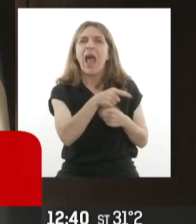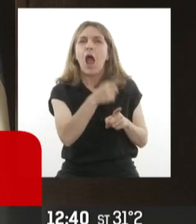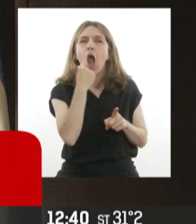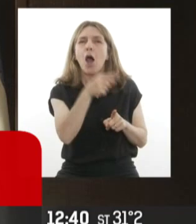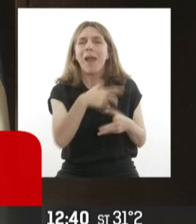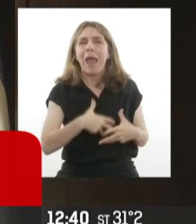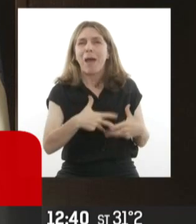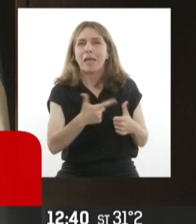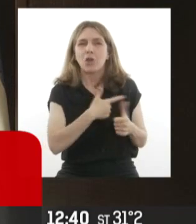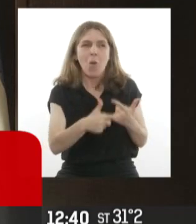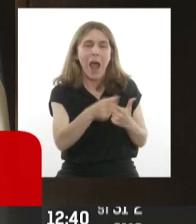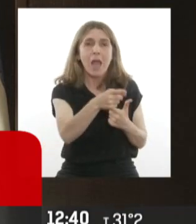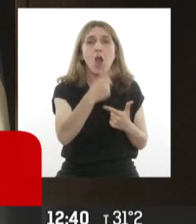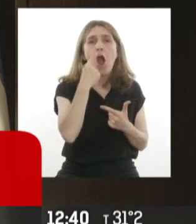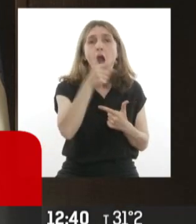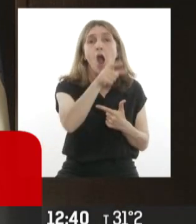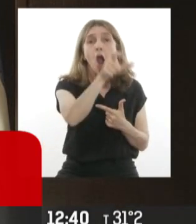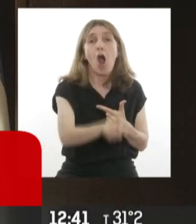embarazo o de los